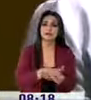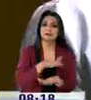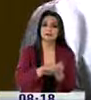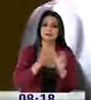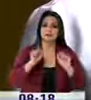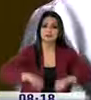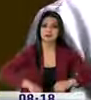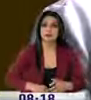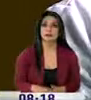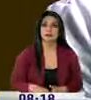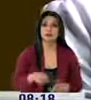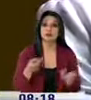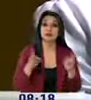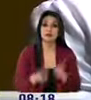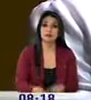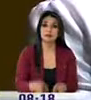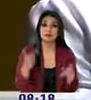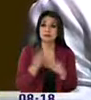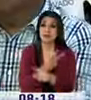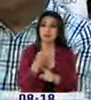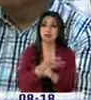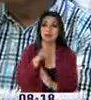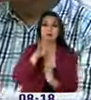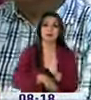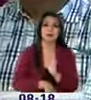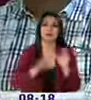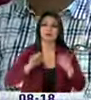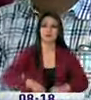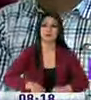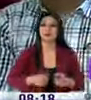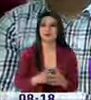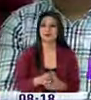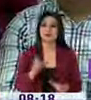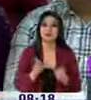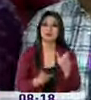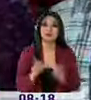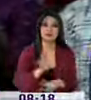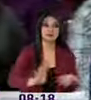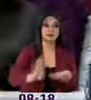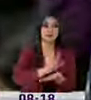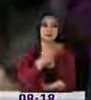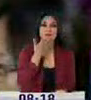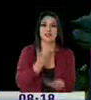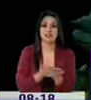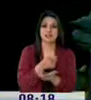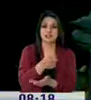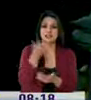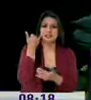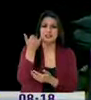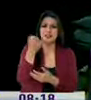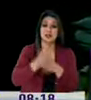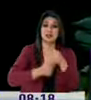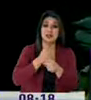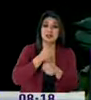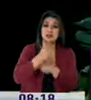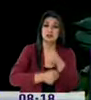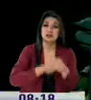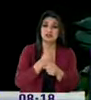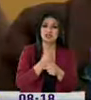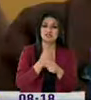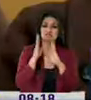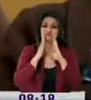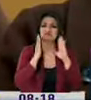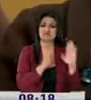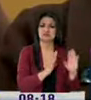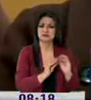la calle, porque va a disminuir la delincuencia. Los moradores de esta zona agradecieron la iniciativa, pues aseguran que por años se sintieron